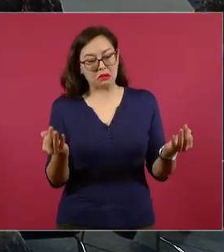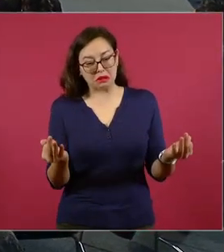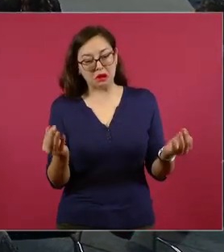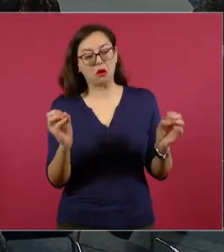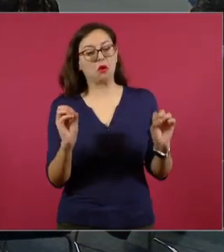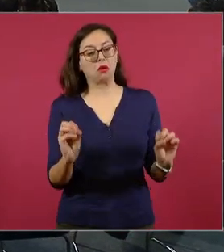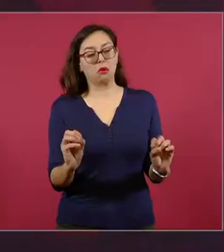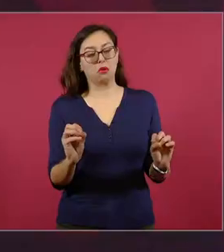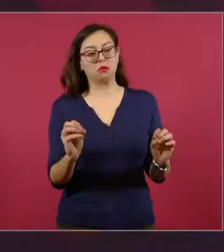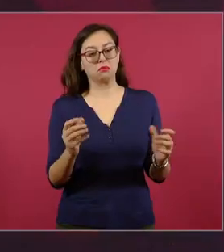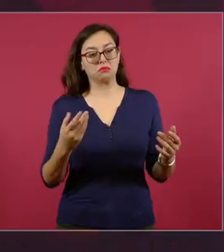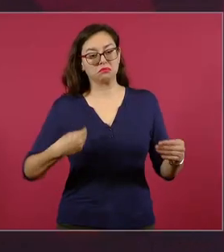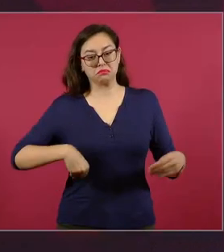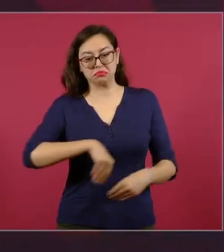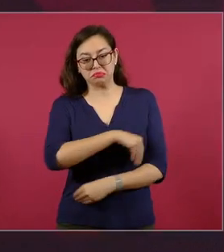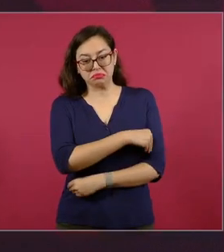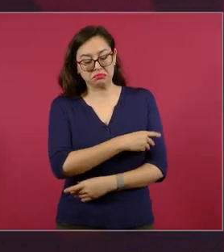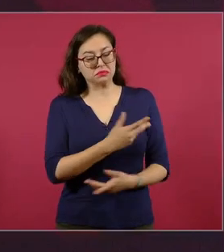y él puso orden